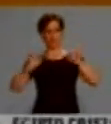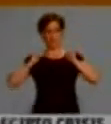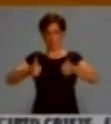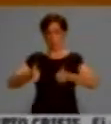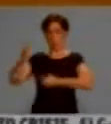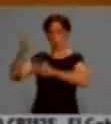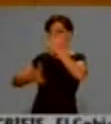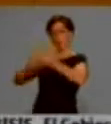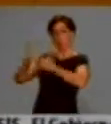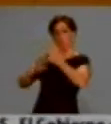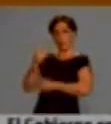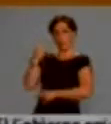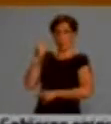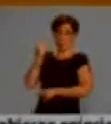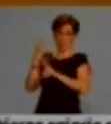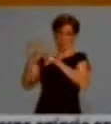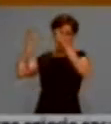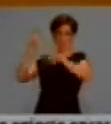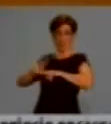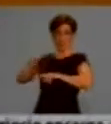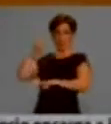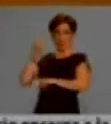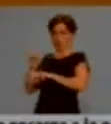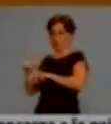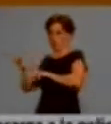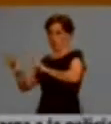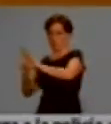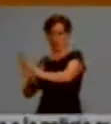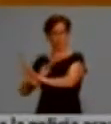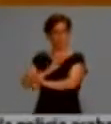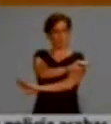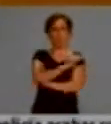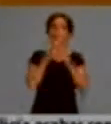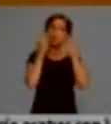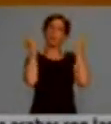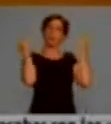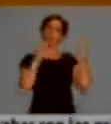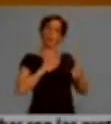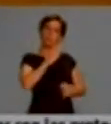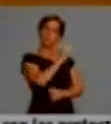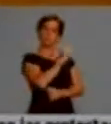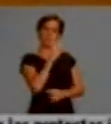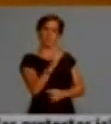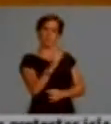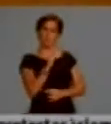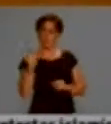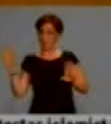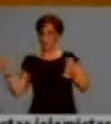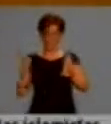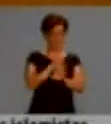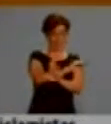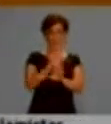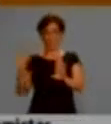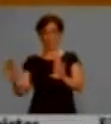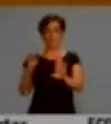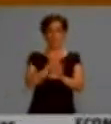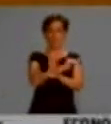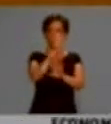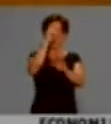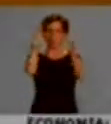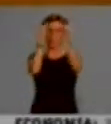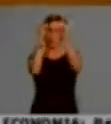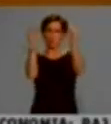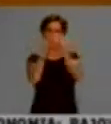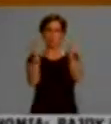contabilidad B del señor Bárcenas a la contabilidad A del Partido Popular. Y esos tránsitos coinciden exactamente con